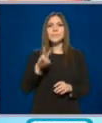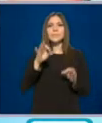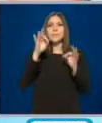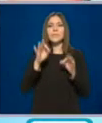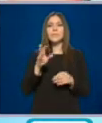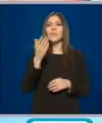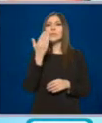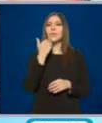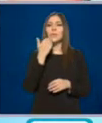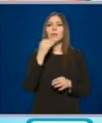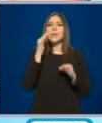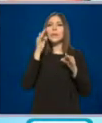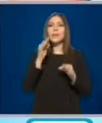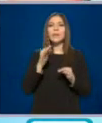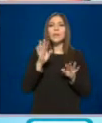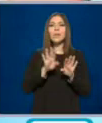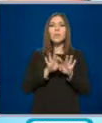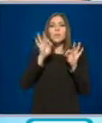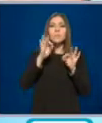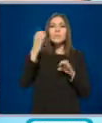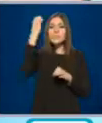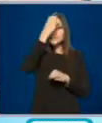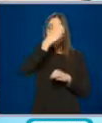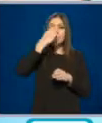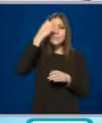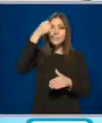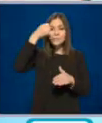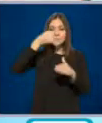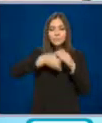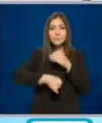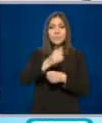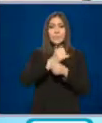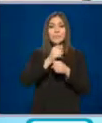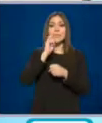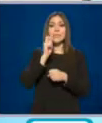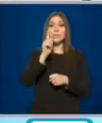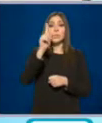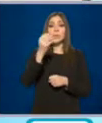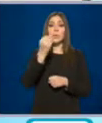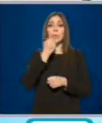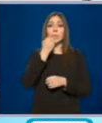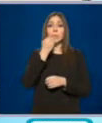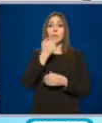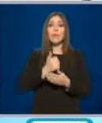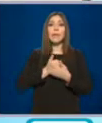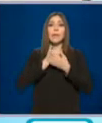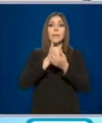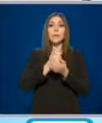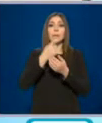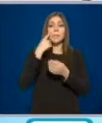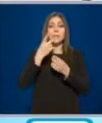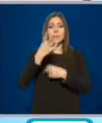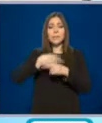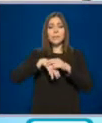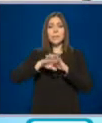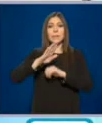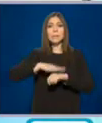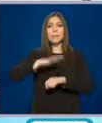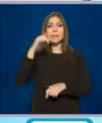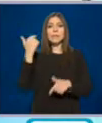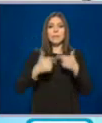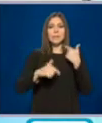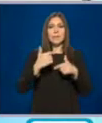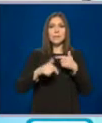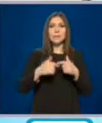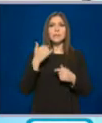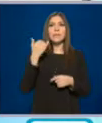que no hay evidencia científica de que algún alimento contribuya a producir más leche. Quiero decirles que